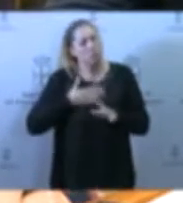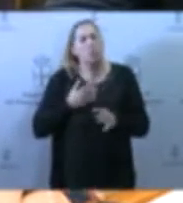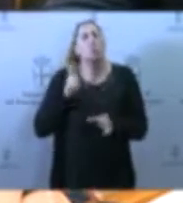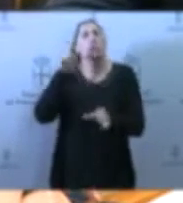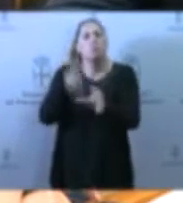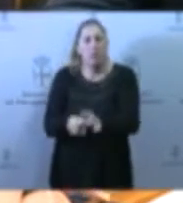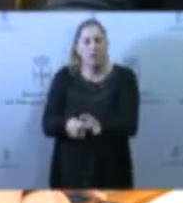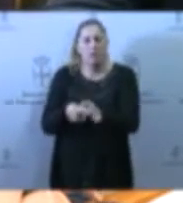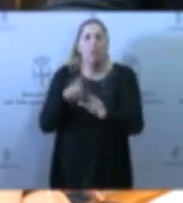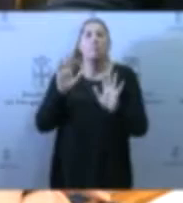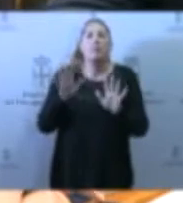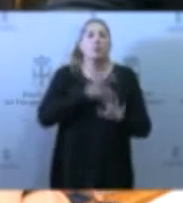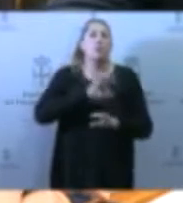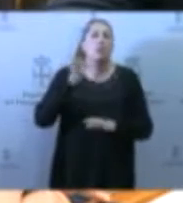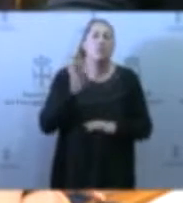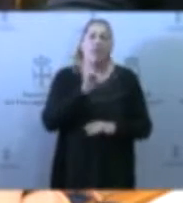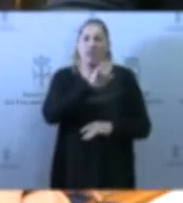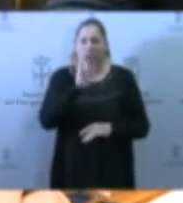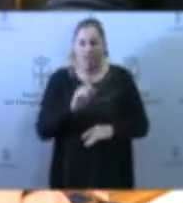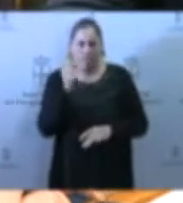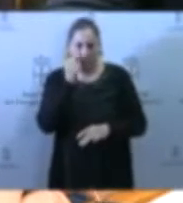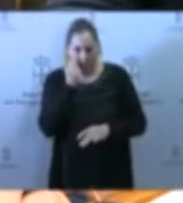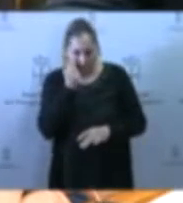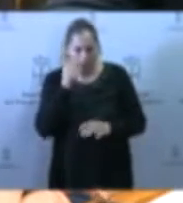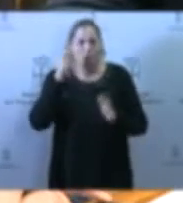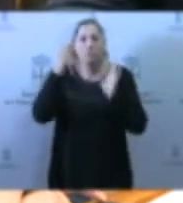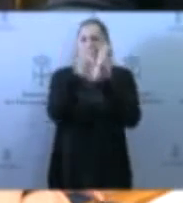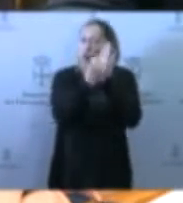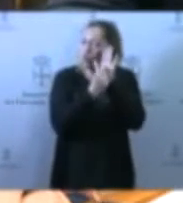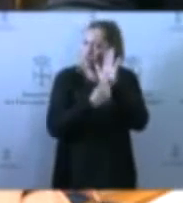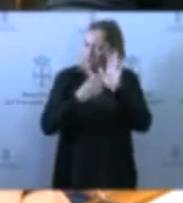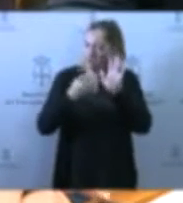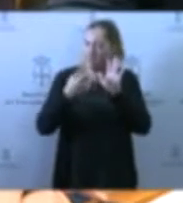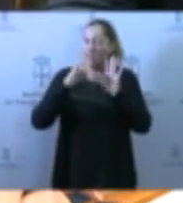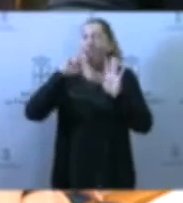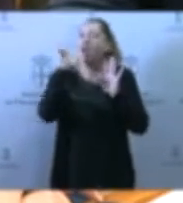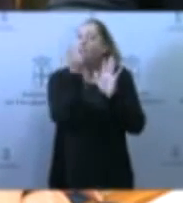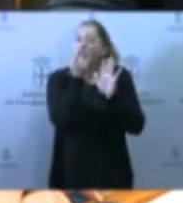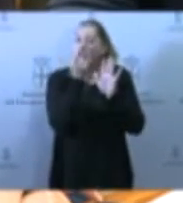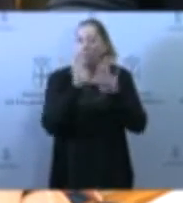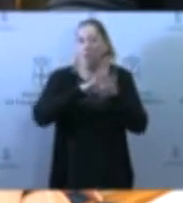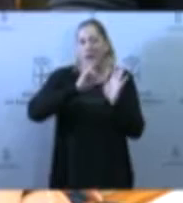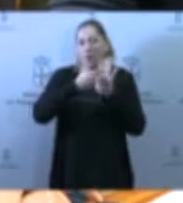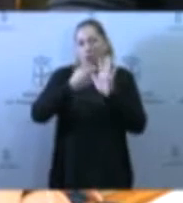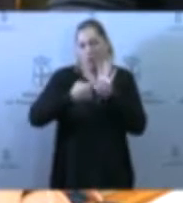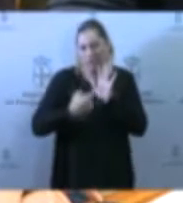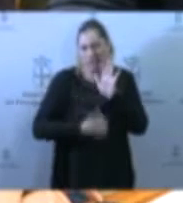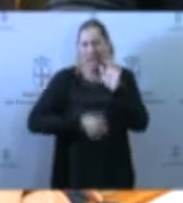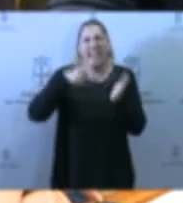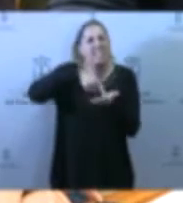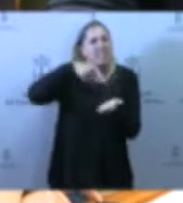Fernández, tome nota de los sus errores, traballen para correxilos, vigilen para que las compañías eléctricas cumplan con sus